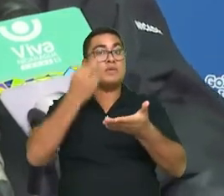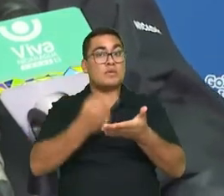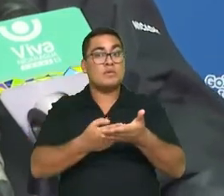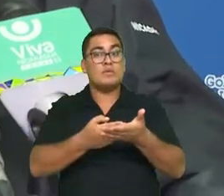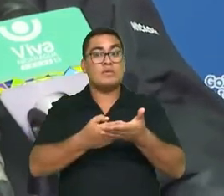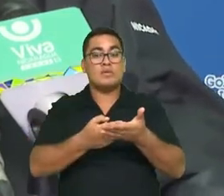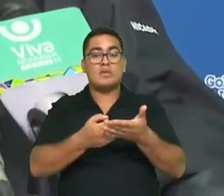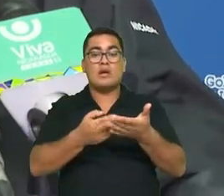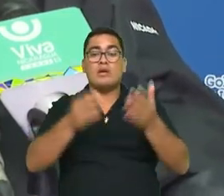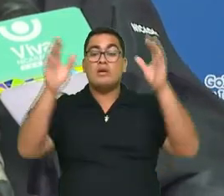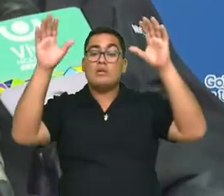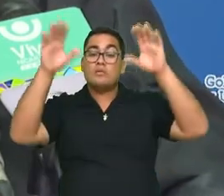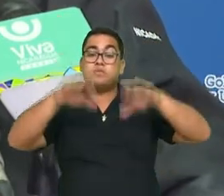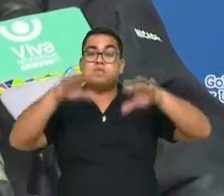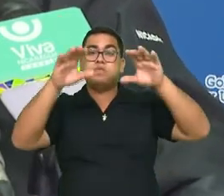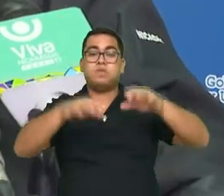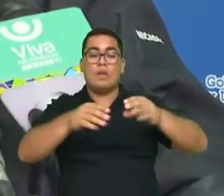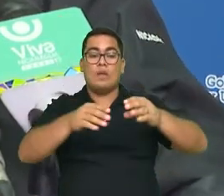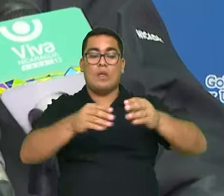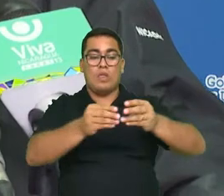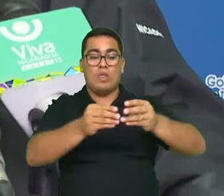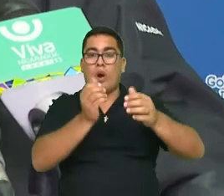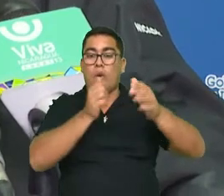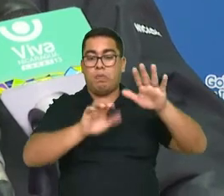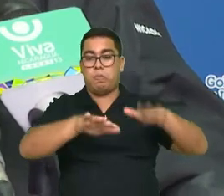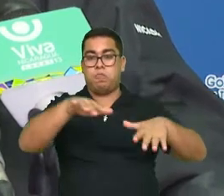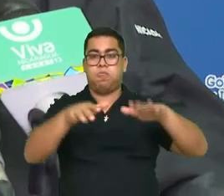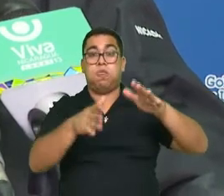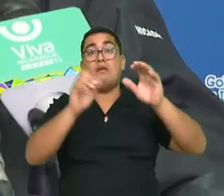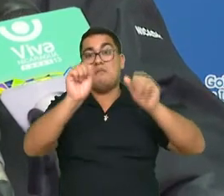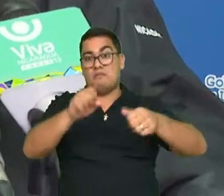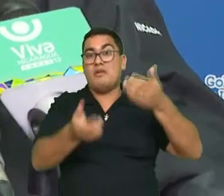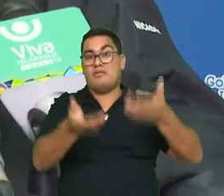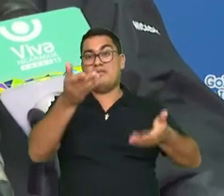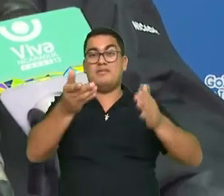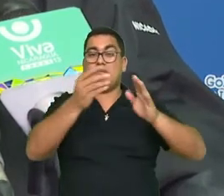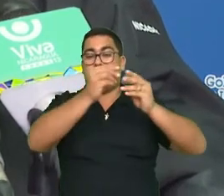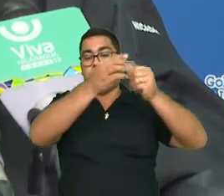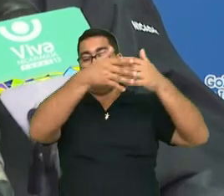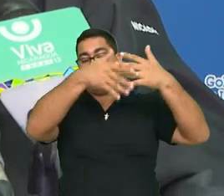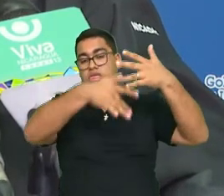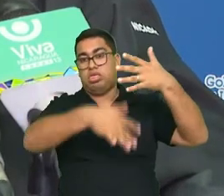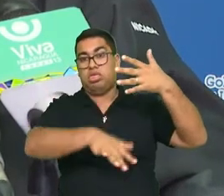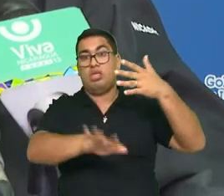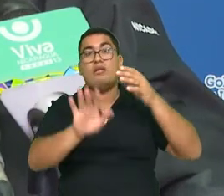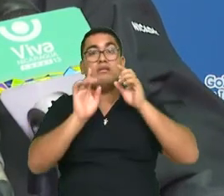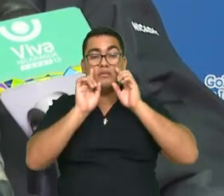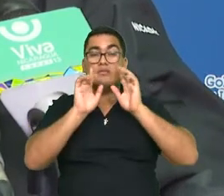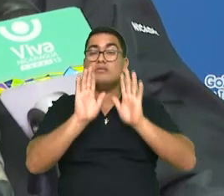húmedo, que podría todavía causar pues algunas situaciones en cuanto a